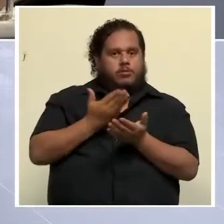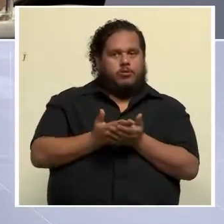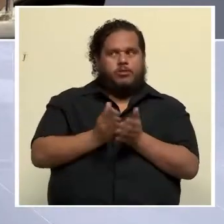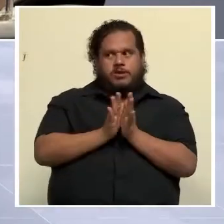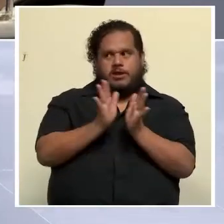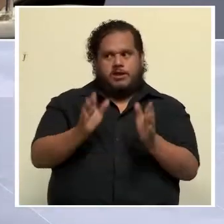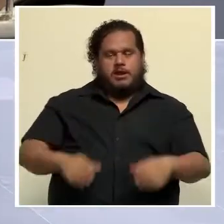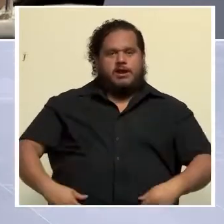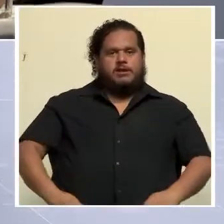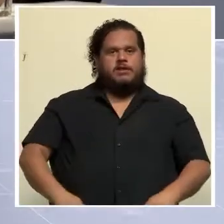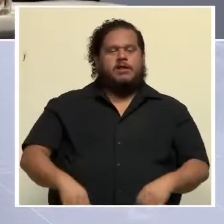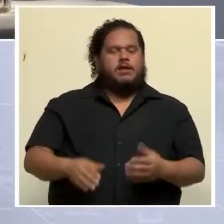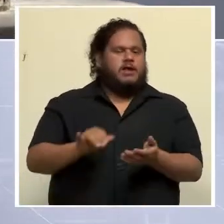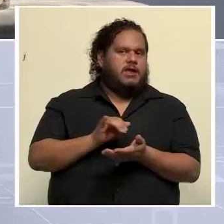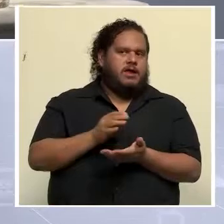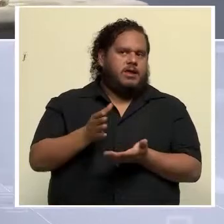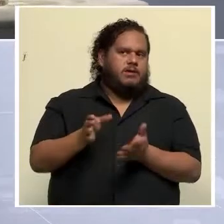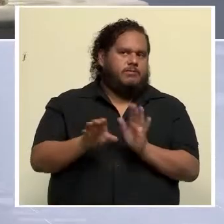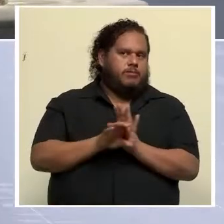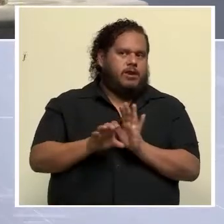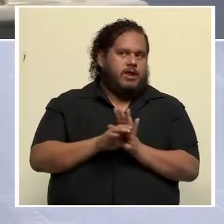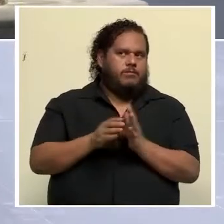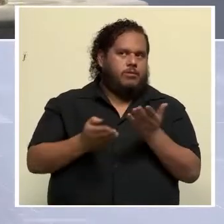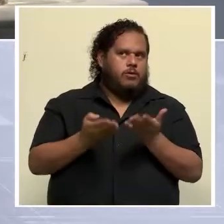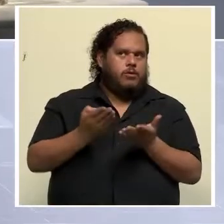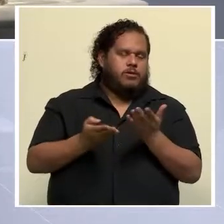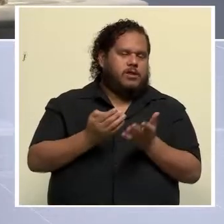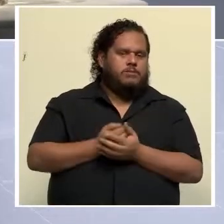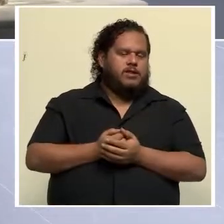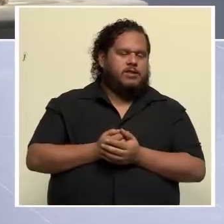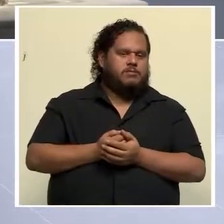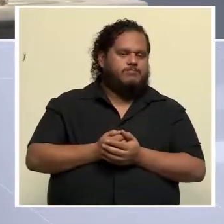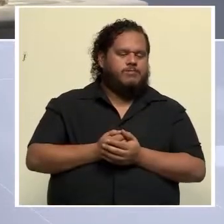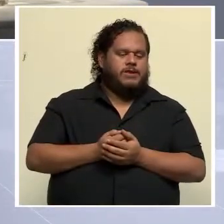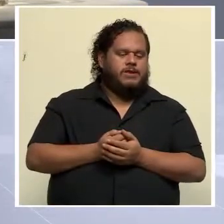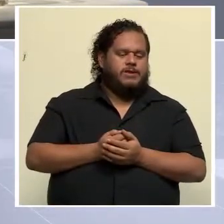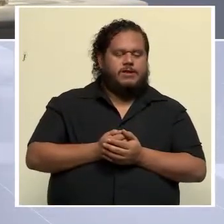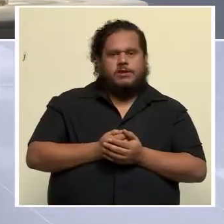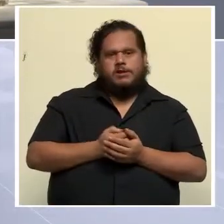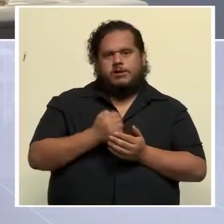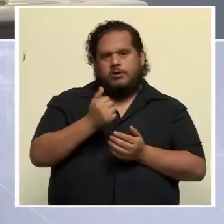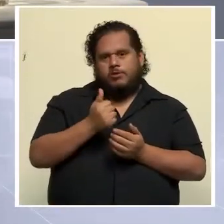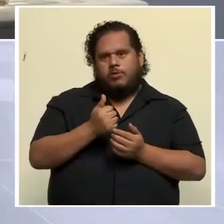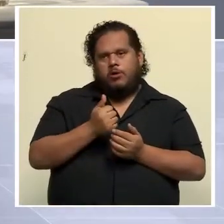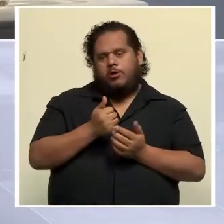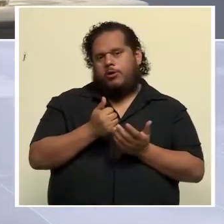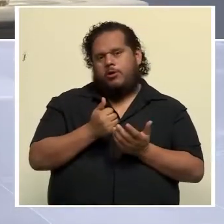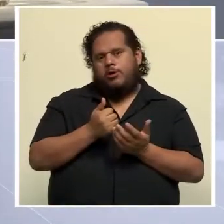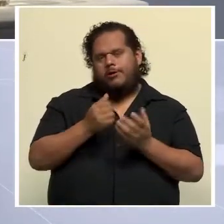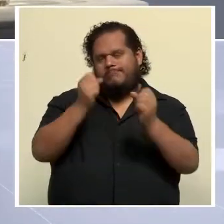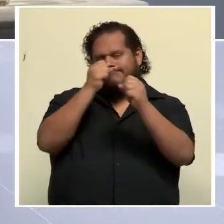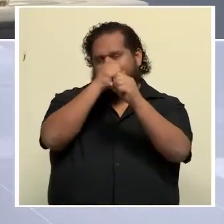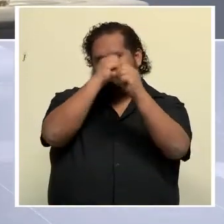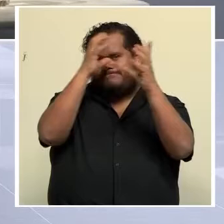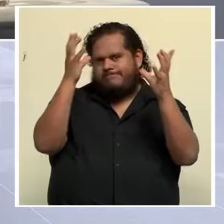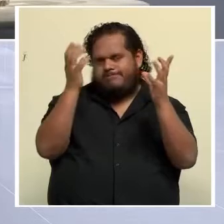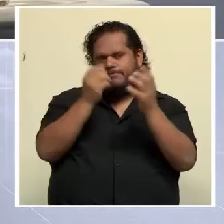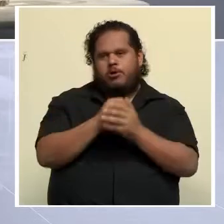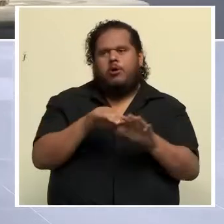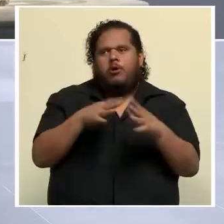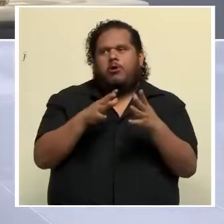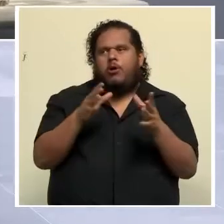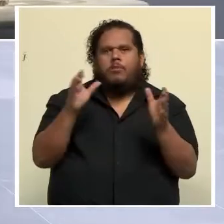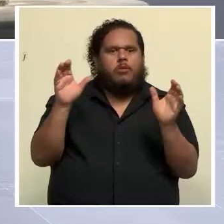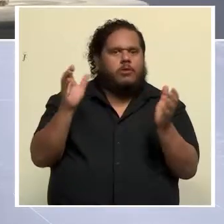generales, tal vez incluso un poco ilusorias, como reducir